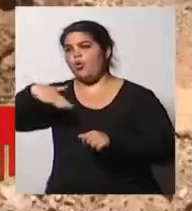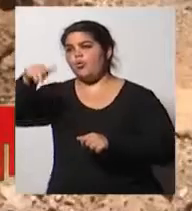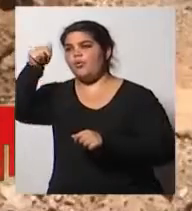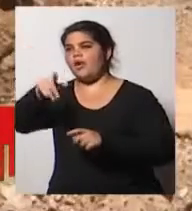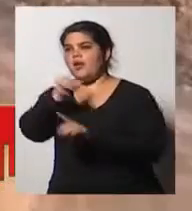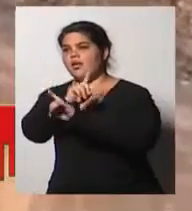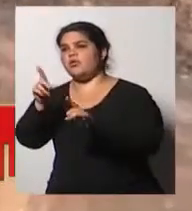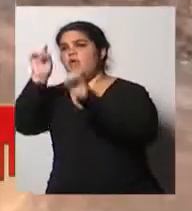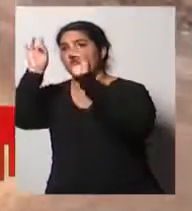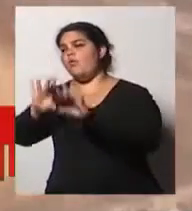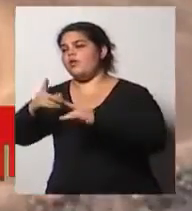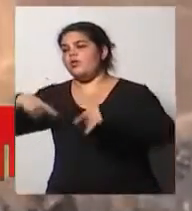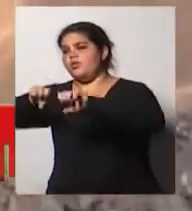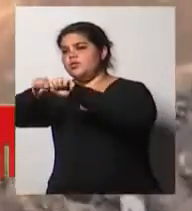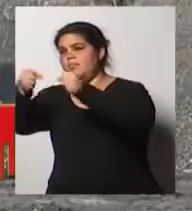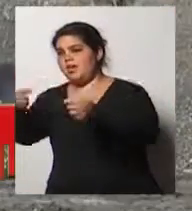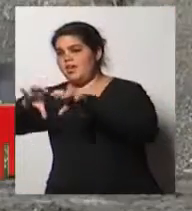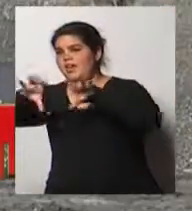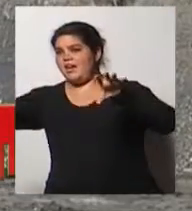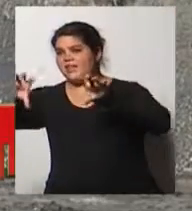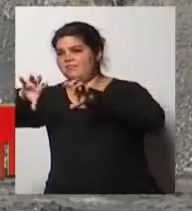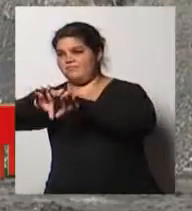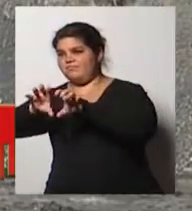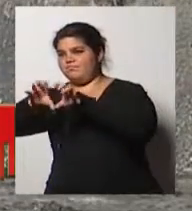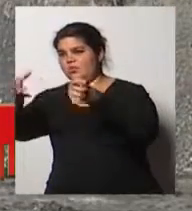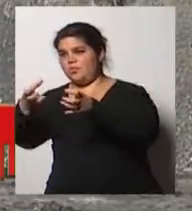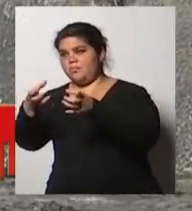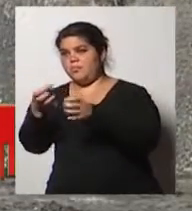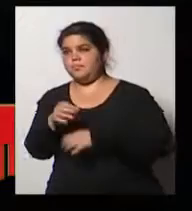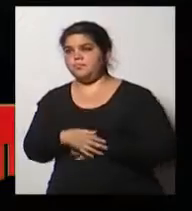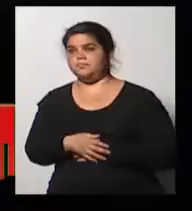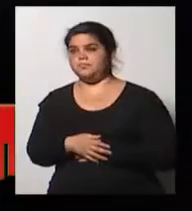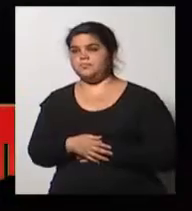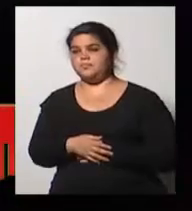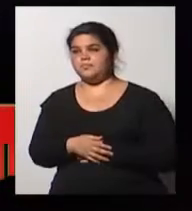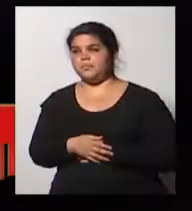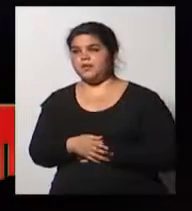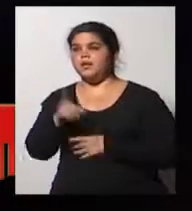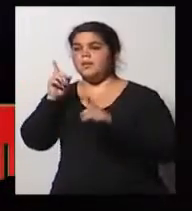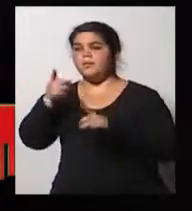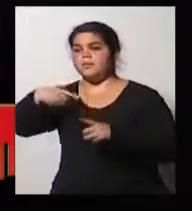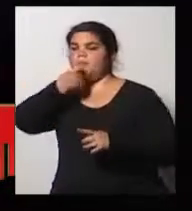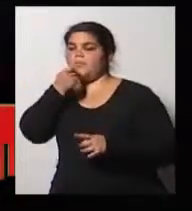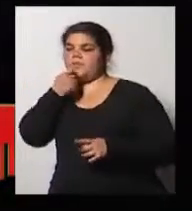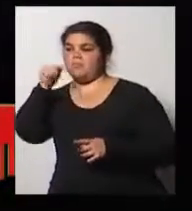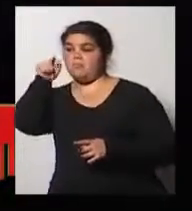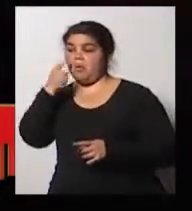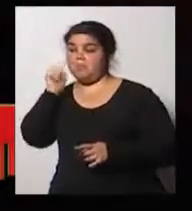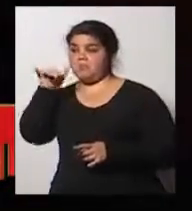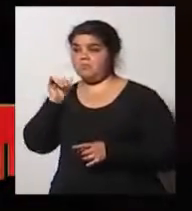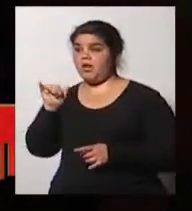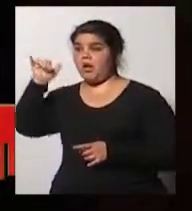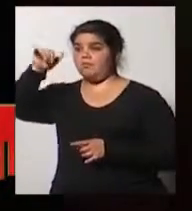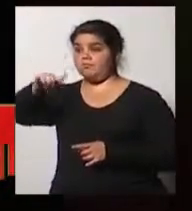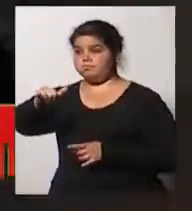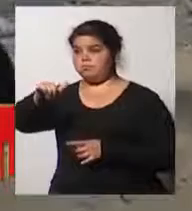daños materiales en el caso que se rompió una cañería, pero no causa. Esto es lo mismo que si usted tiene un avión en tierra, que un ala